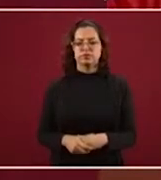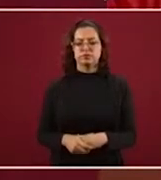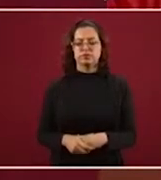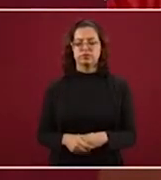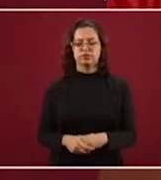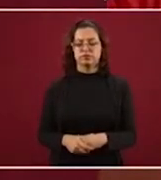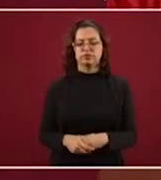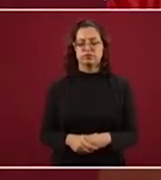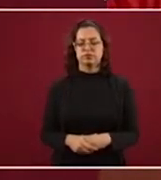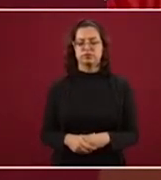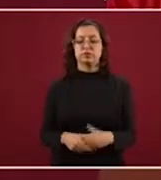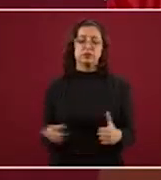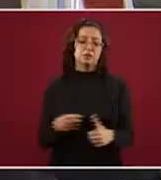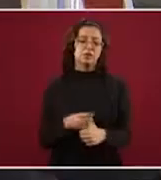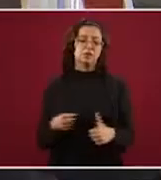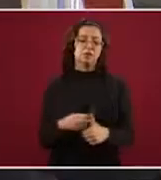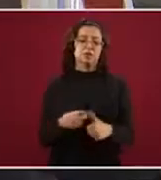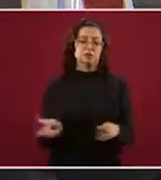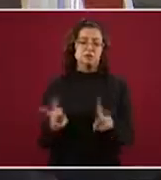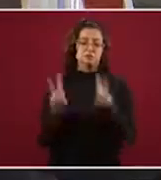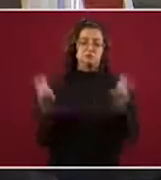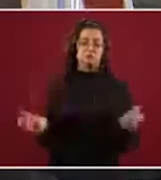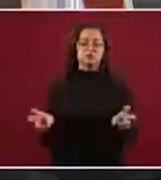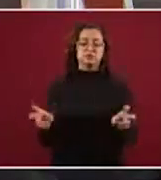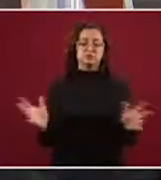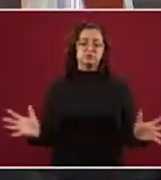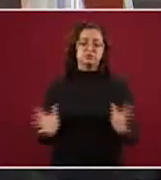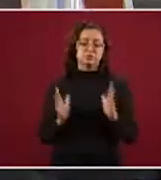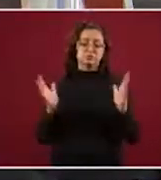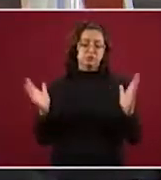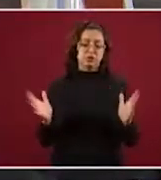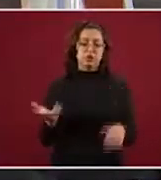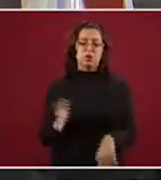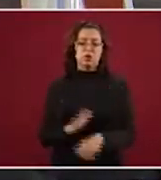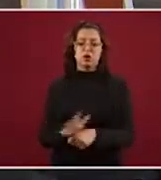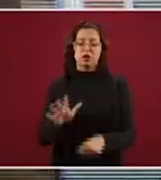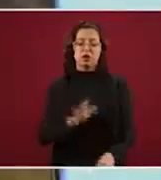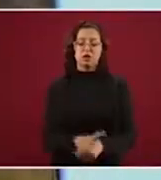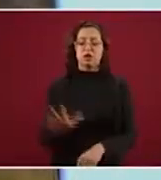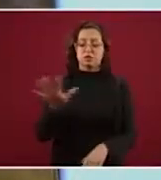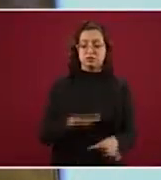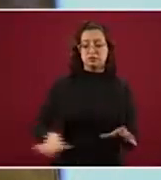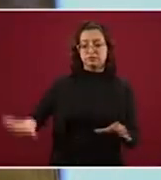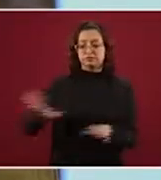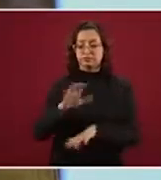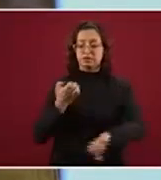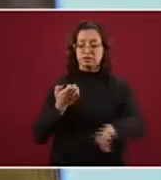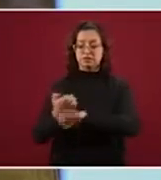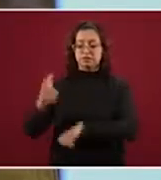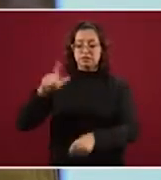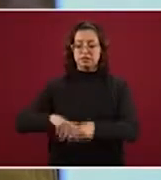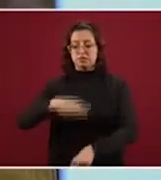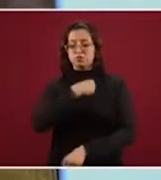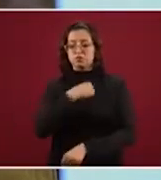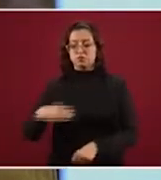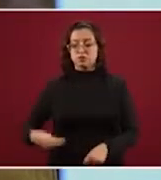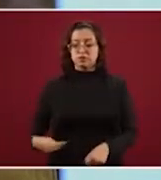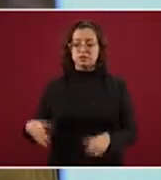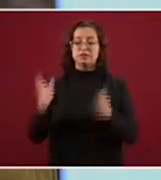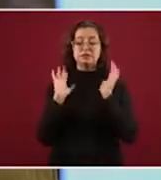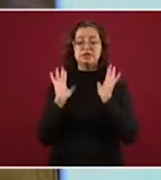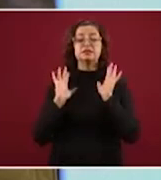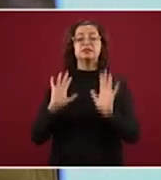ellos digamos el nivel estatal y municipal ya se han implementado un plan de